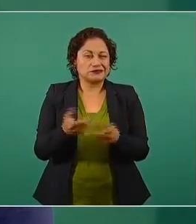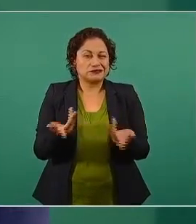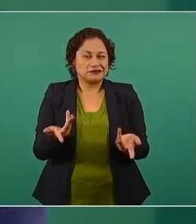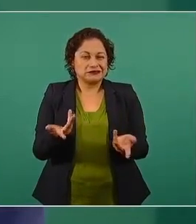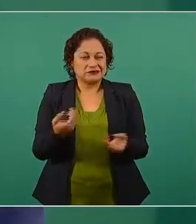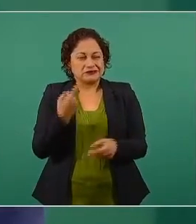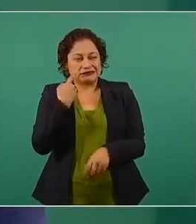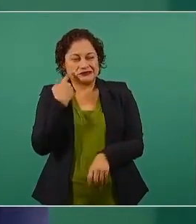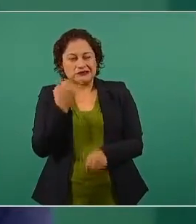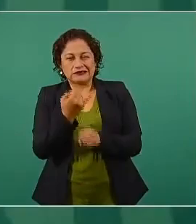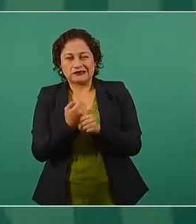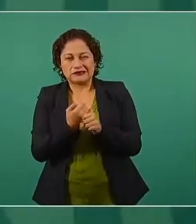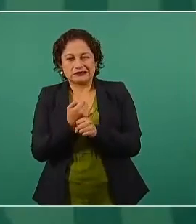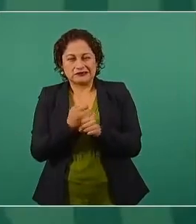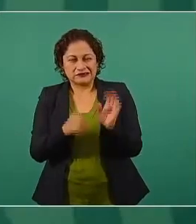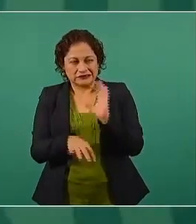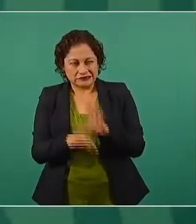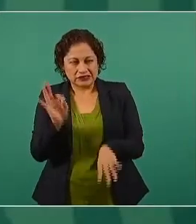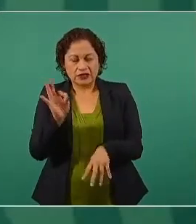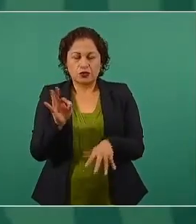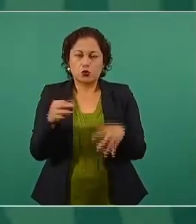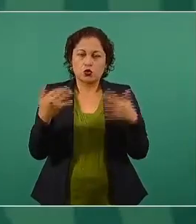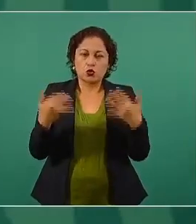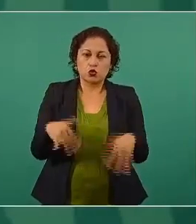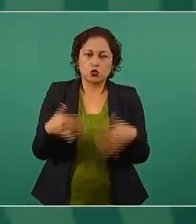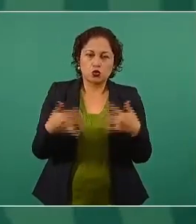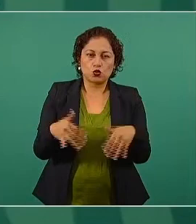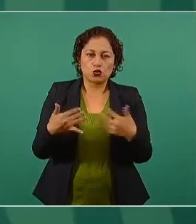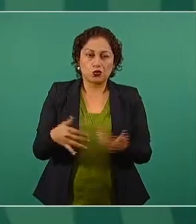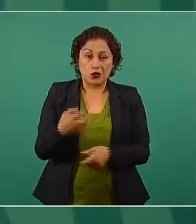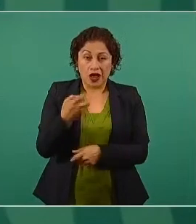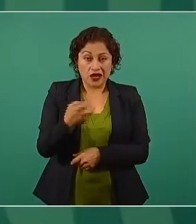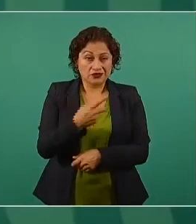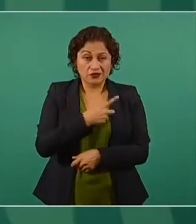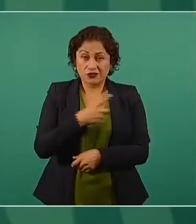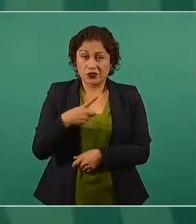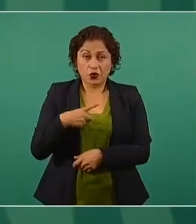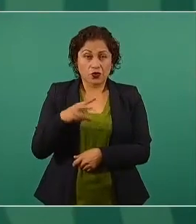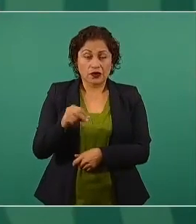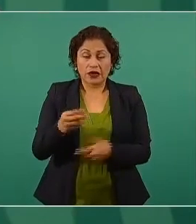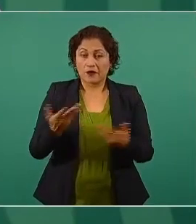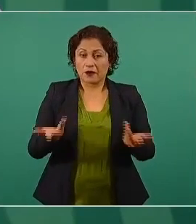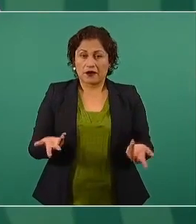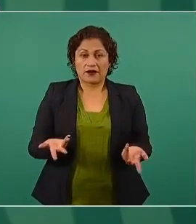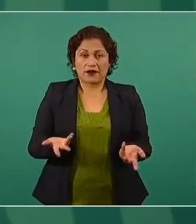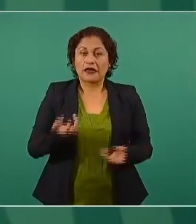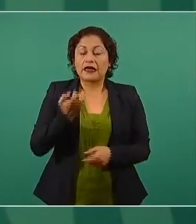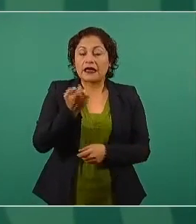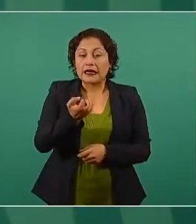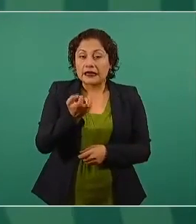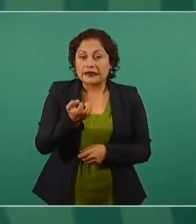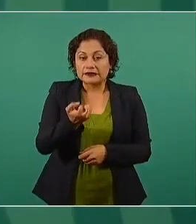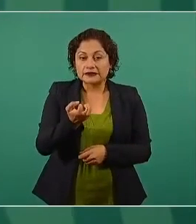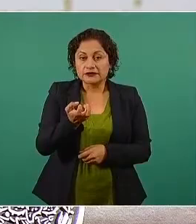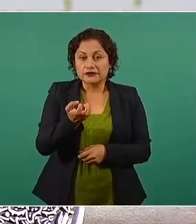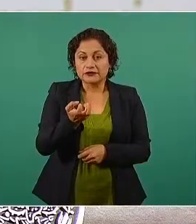Esto no debe hacerse, no tiene que ver con la